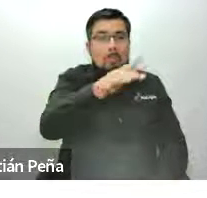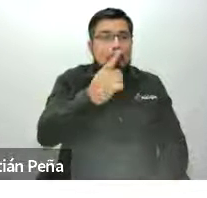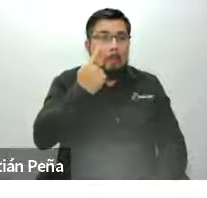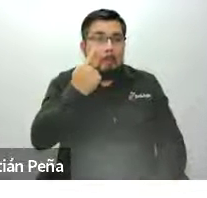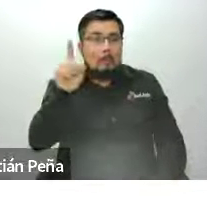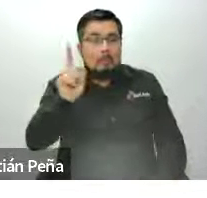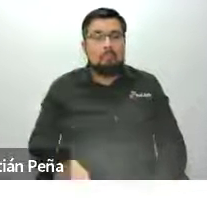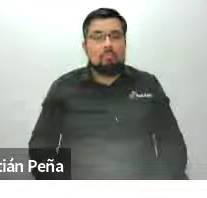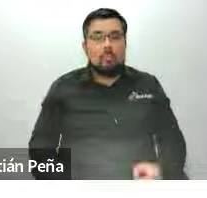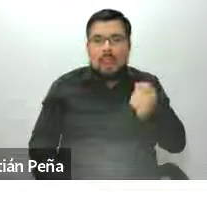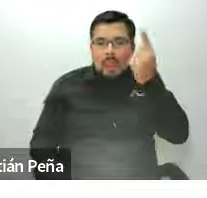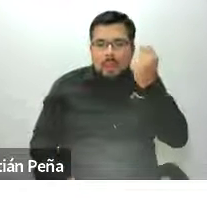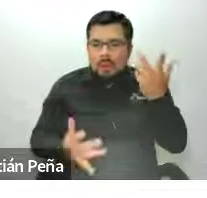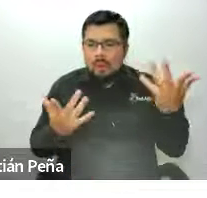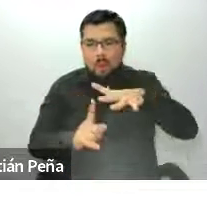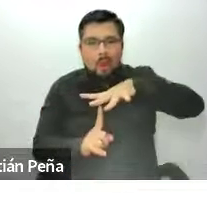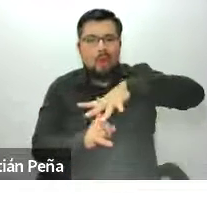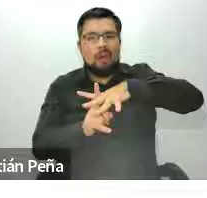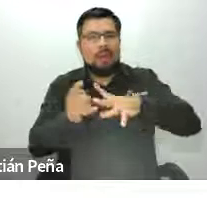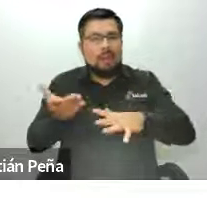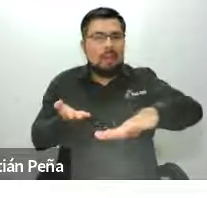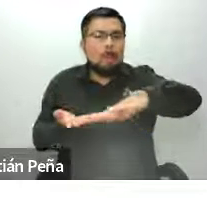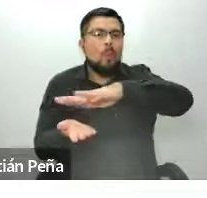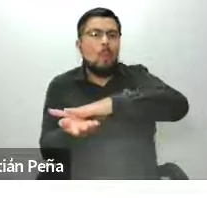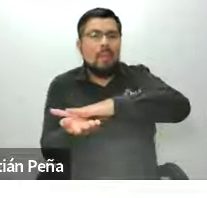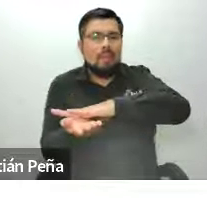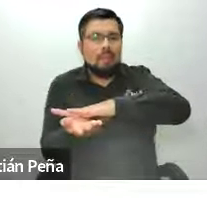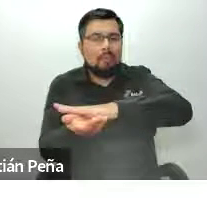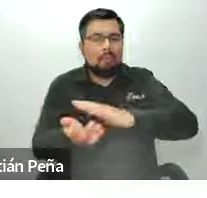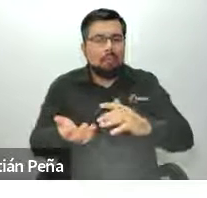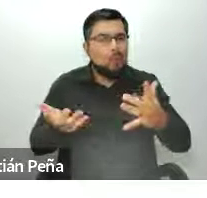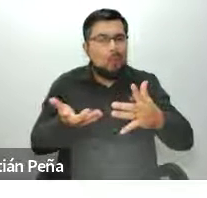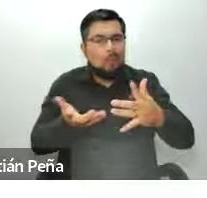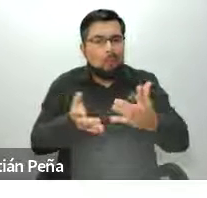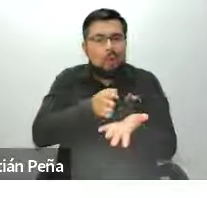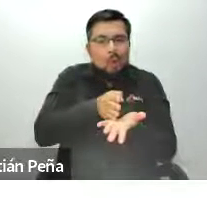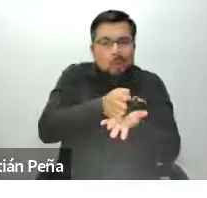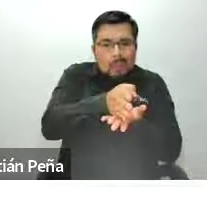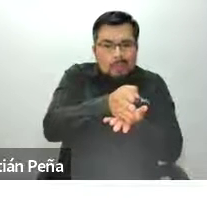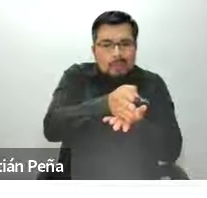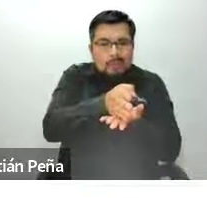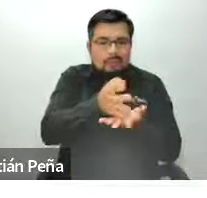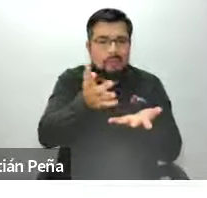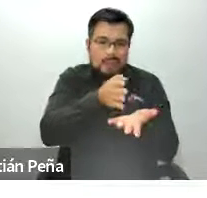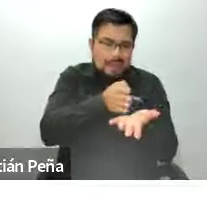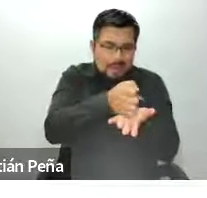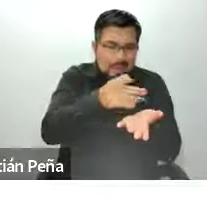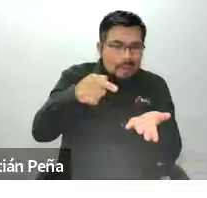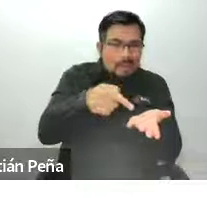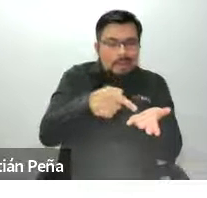el origen de esta propuesta y cómo desde ese origen también yo creo que hay